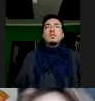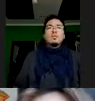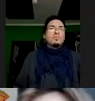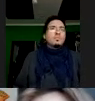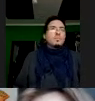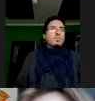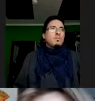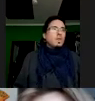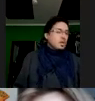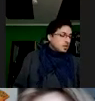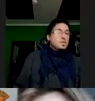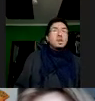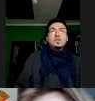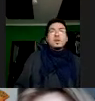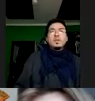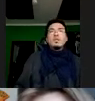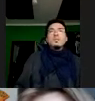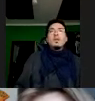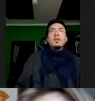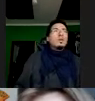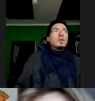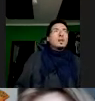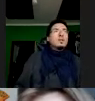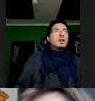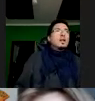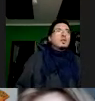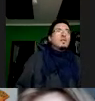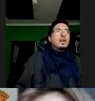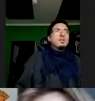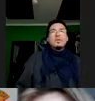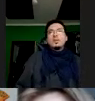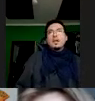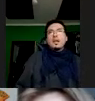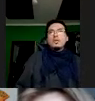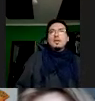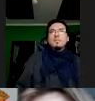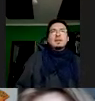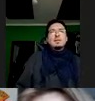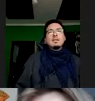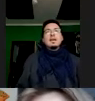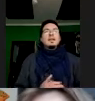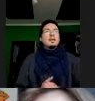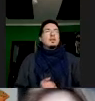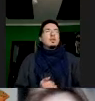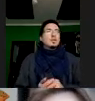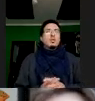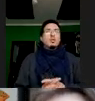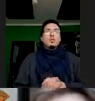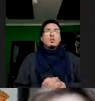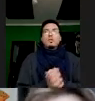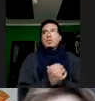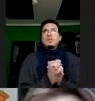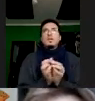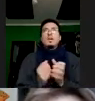de ancho, etc. Chiquillos, el resto, me dijo Damar que está claro, Rafaela también me dijo que está claro. ¿Quién más? ¿Entiende el concepto de los